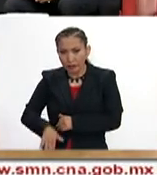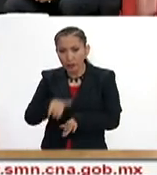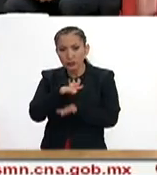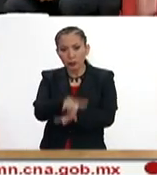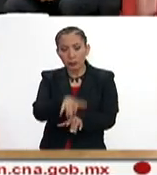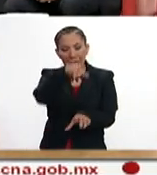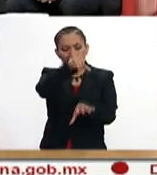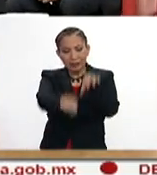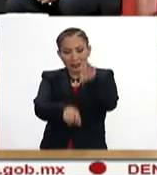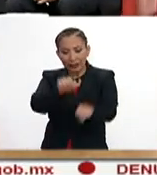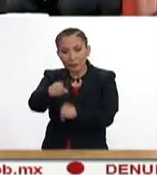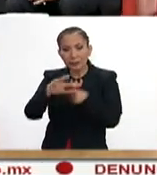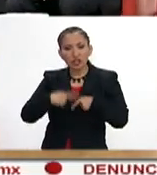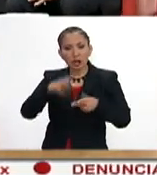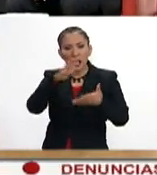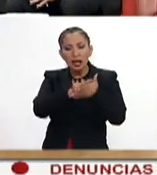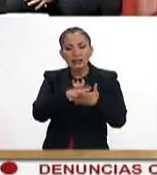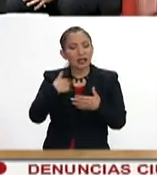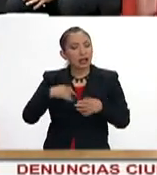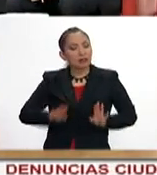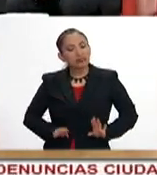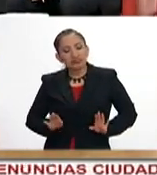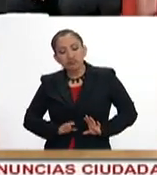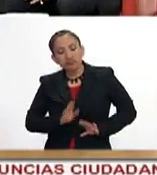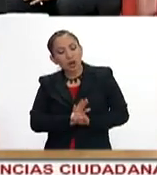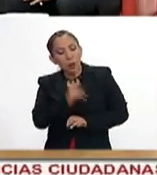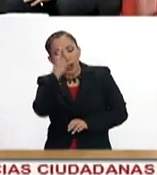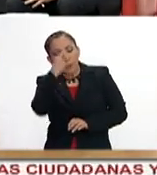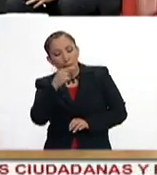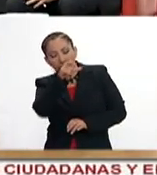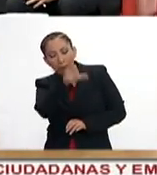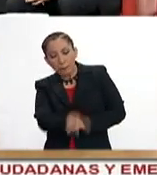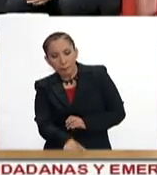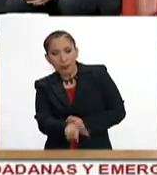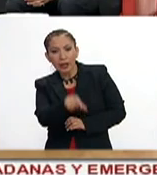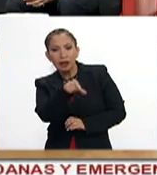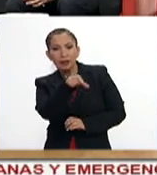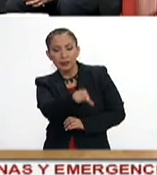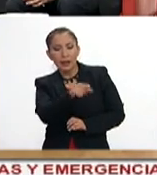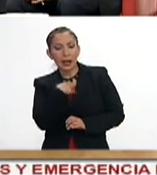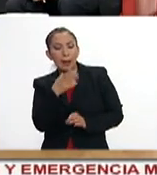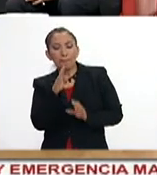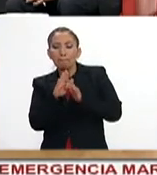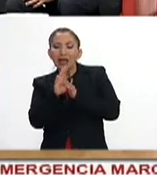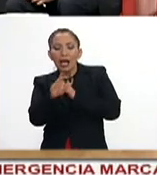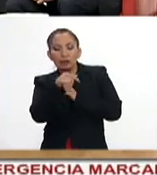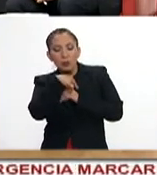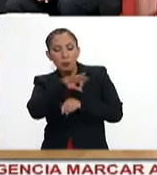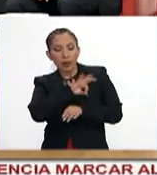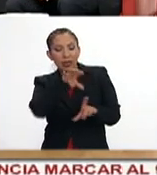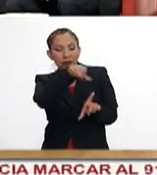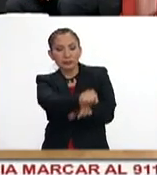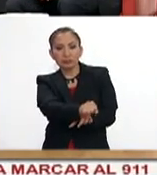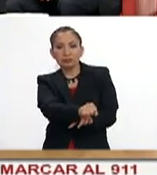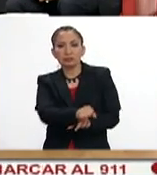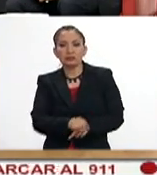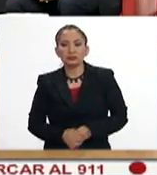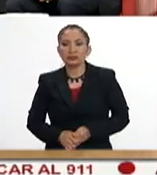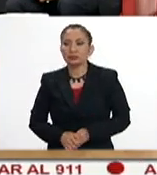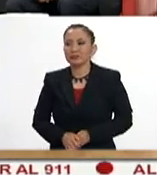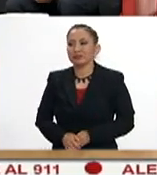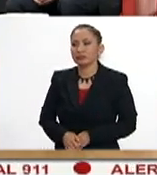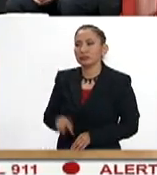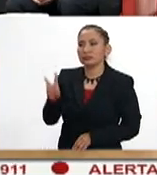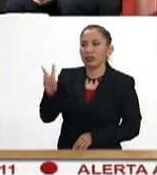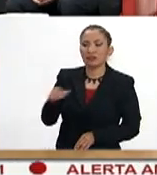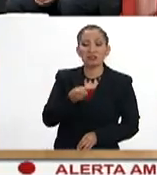los detenidos y arrestados. ¿Qué características o qué perfiles de migrantes pueden ser aquellos detenidos? Pues es que